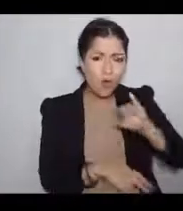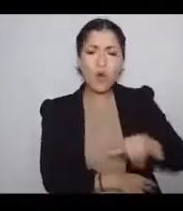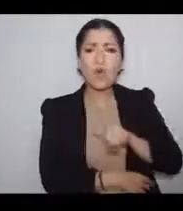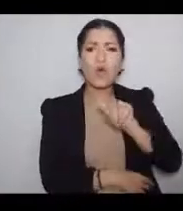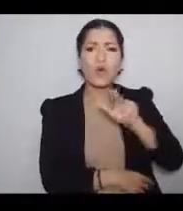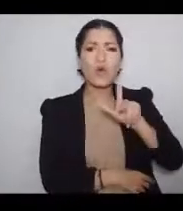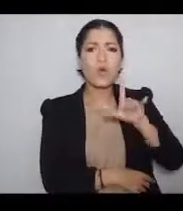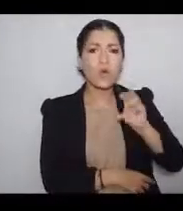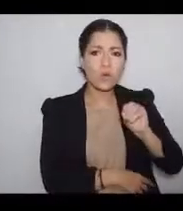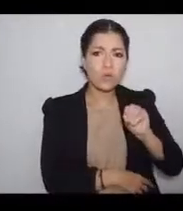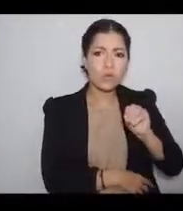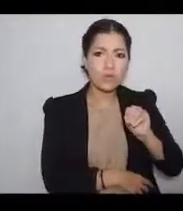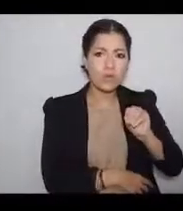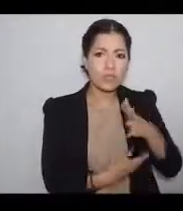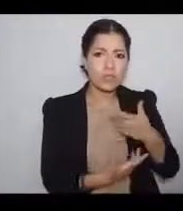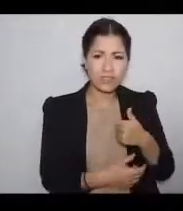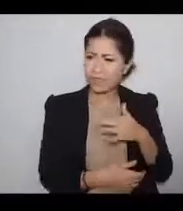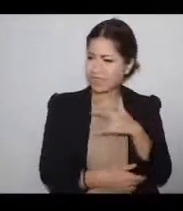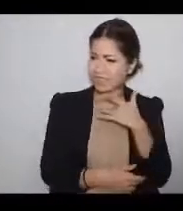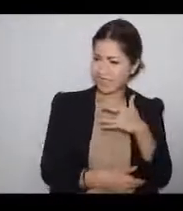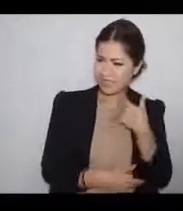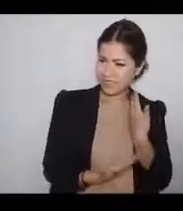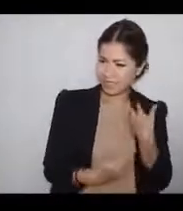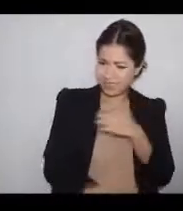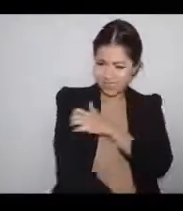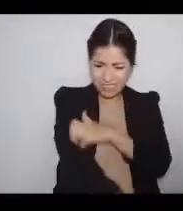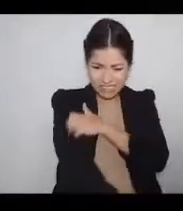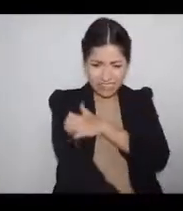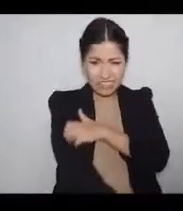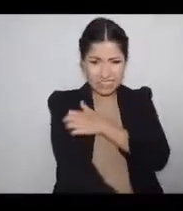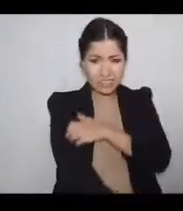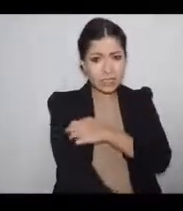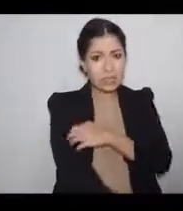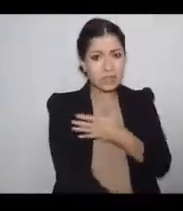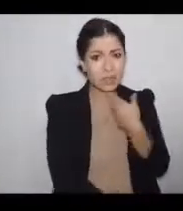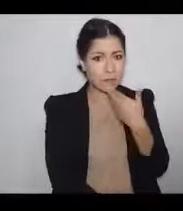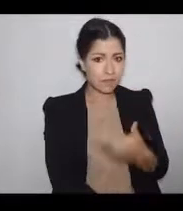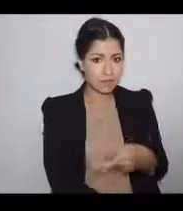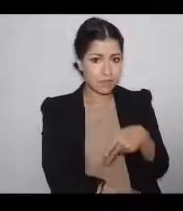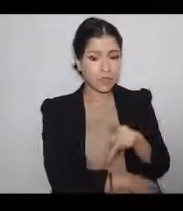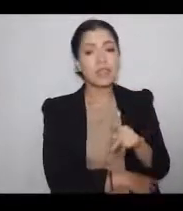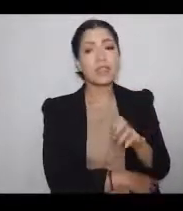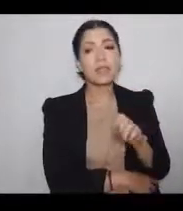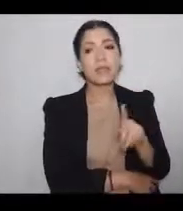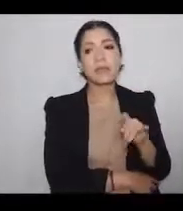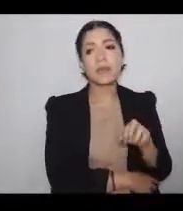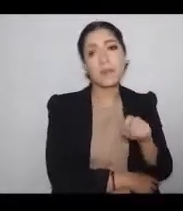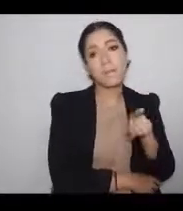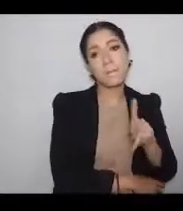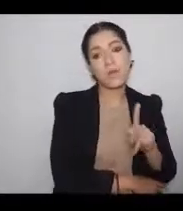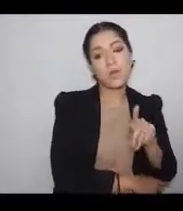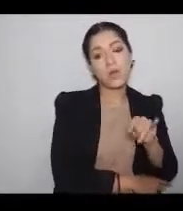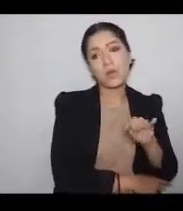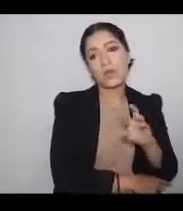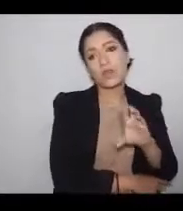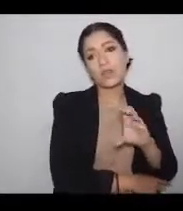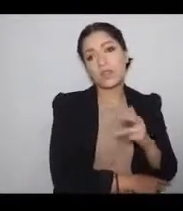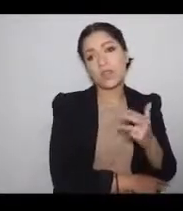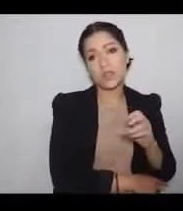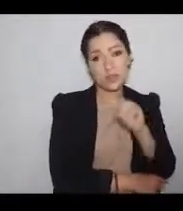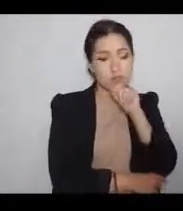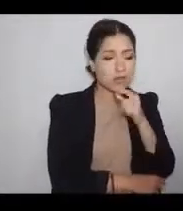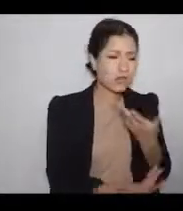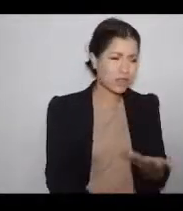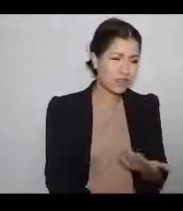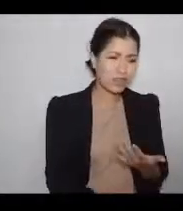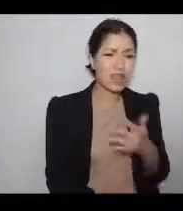te raspa la ropa? Van a salir ronchas. Digo, eso está bien para Kepler, no para Tico. Llevo meses leyendo cosas de